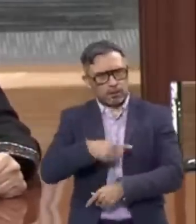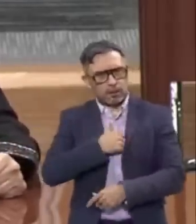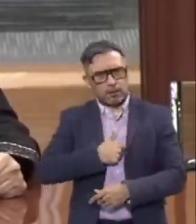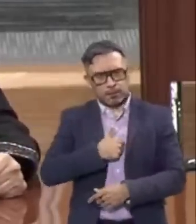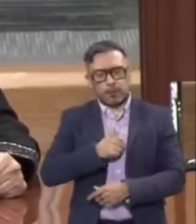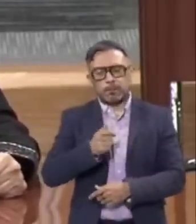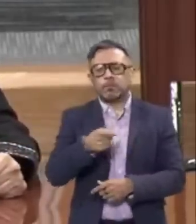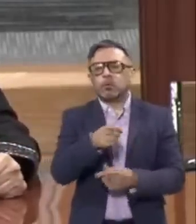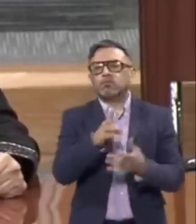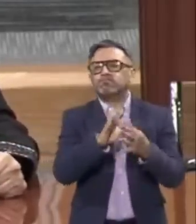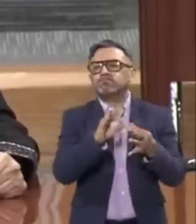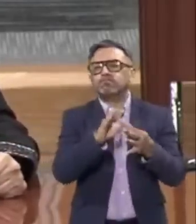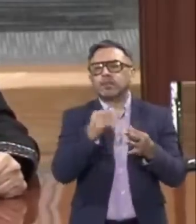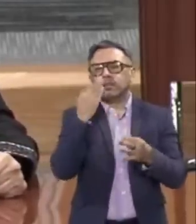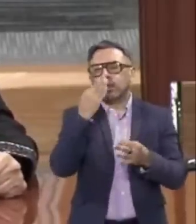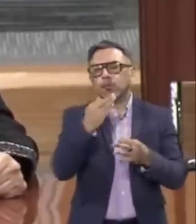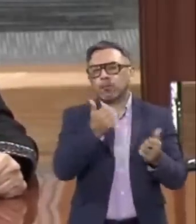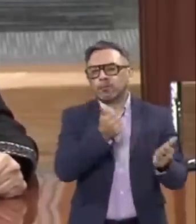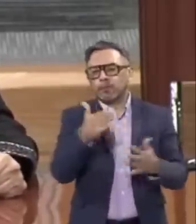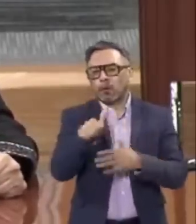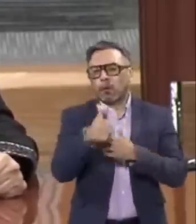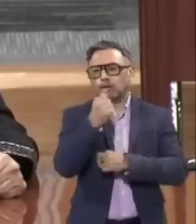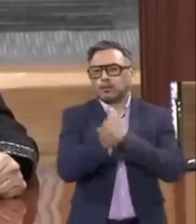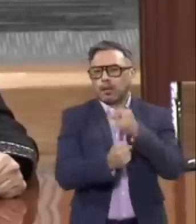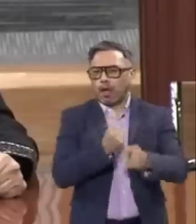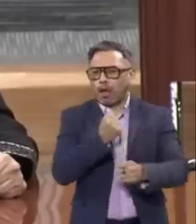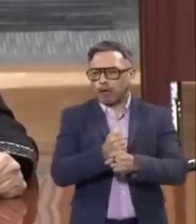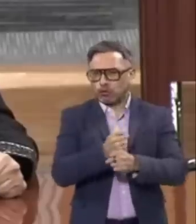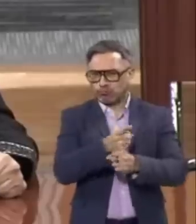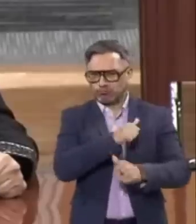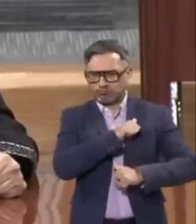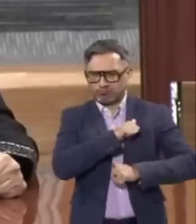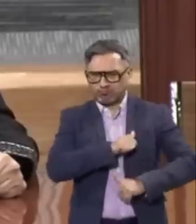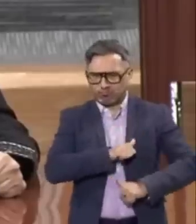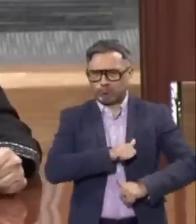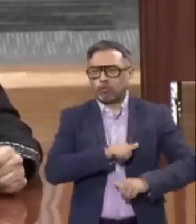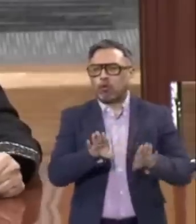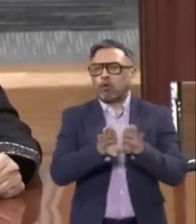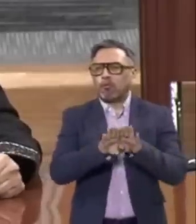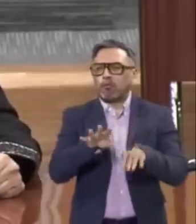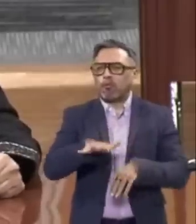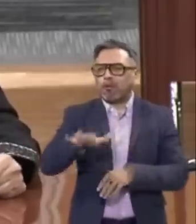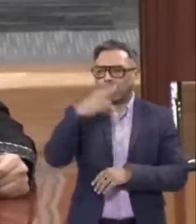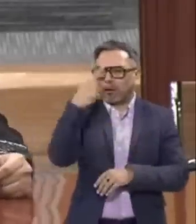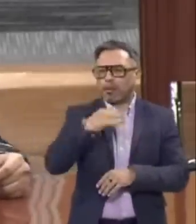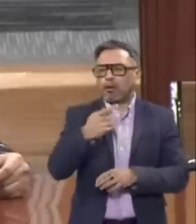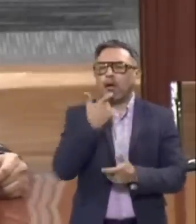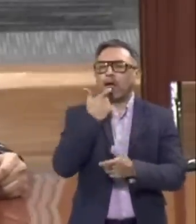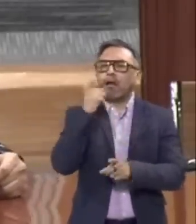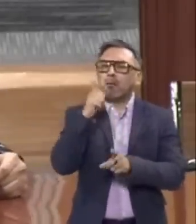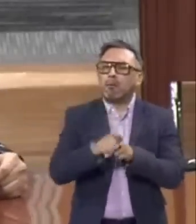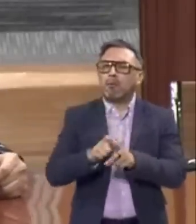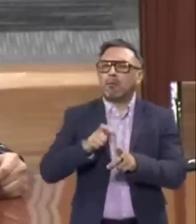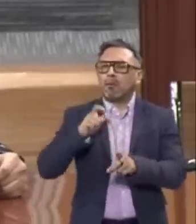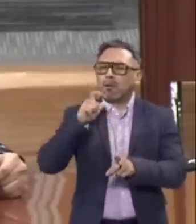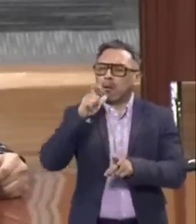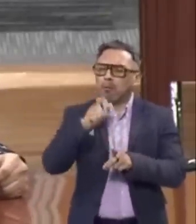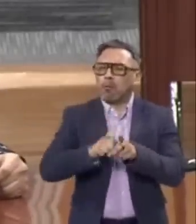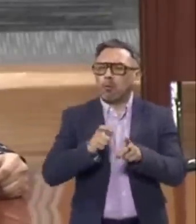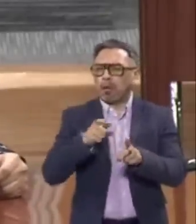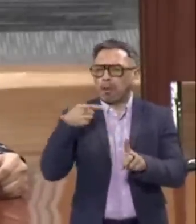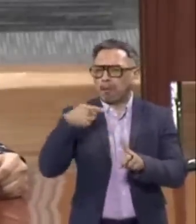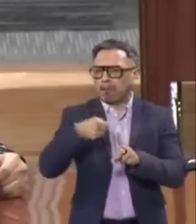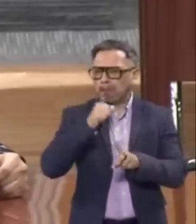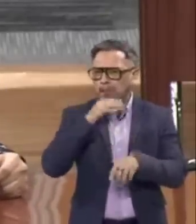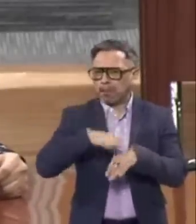su gestión en 11 años de burlas al pueblo de México. Y por eso le pregunto,